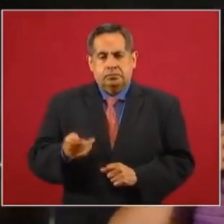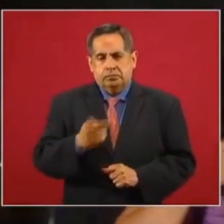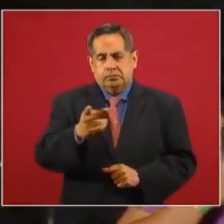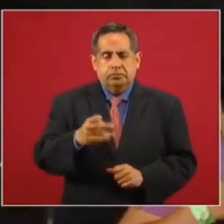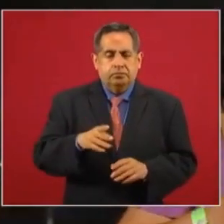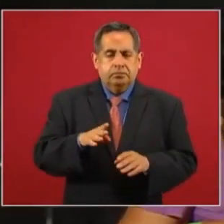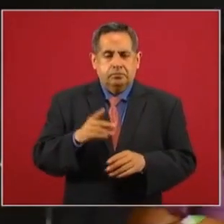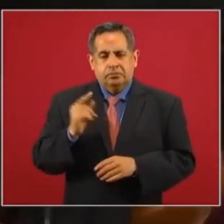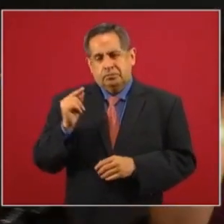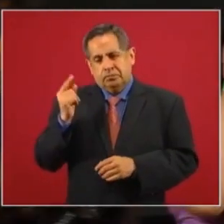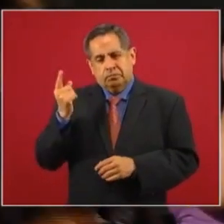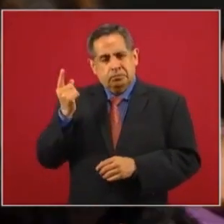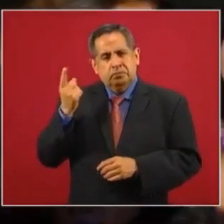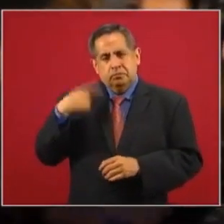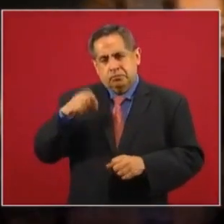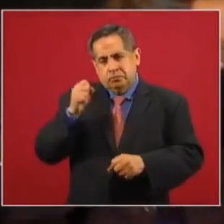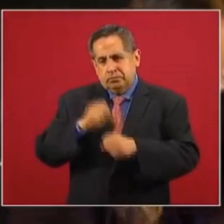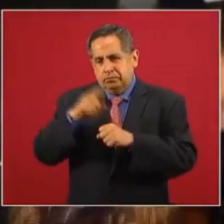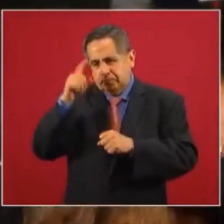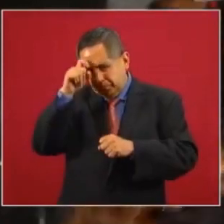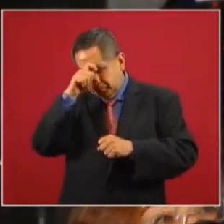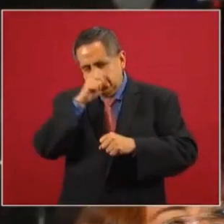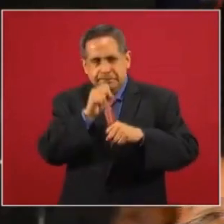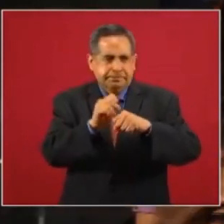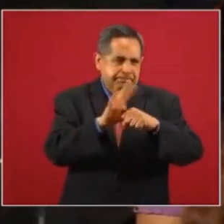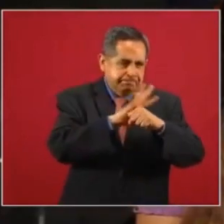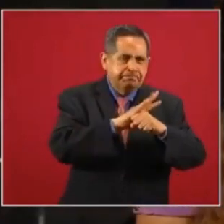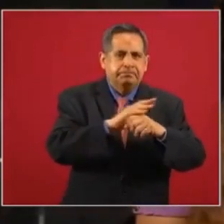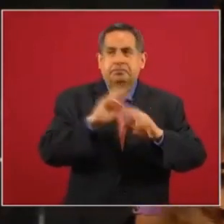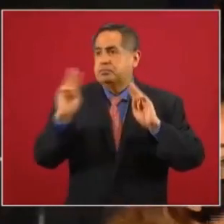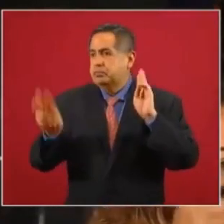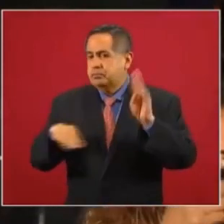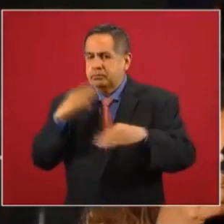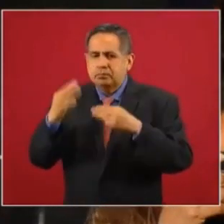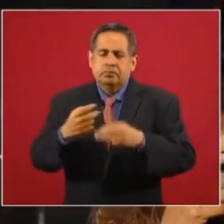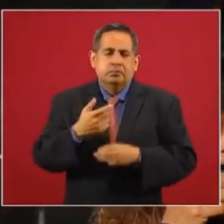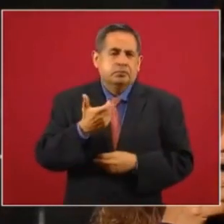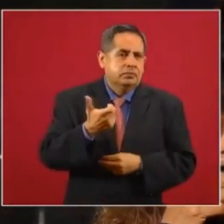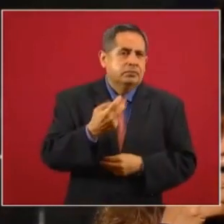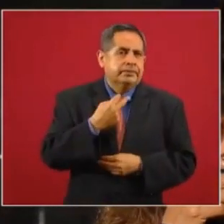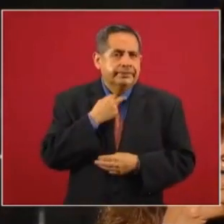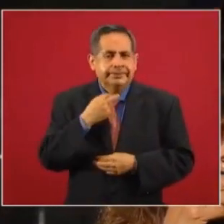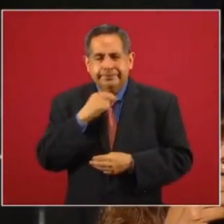año complicado, un año de pandemia, de crisis económica a nivel mundial, y